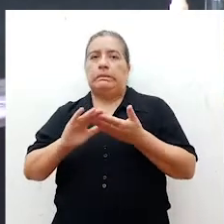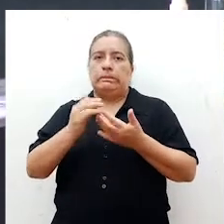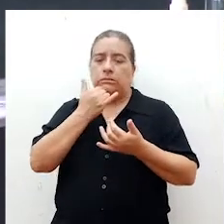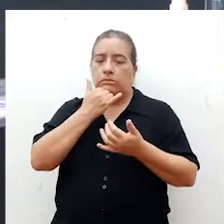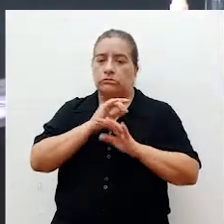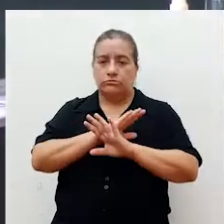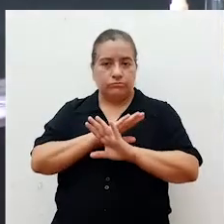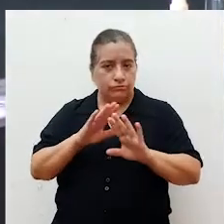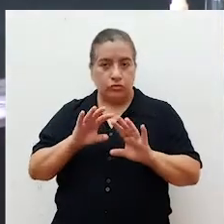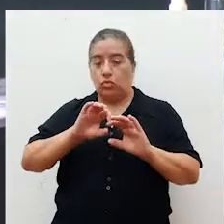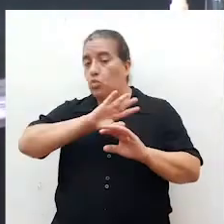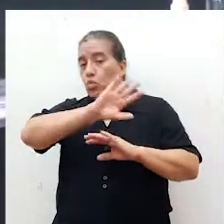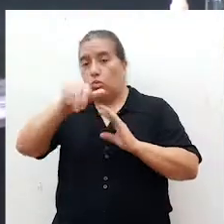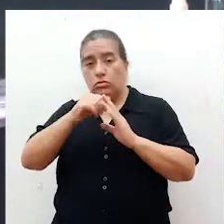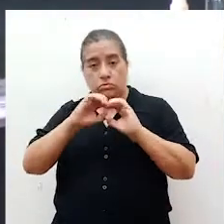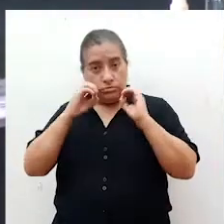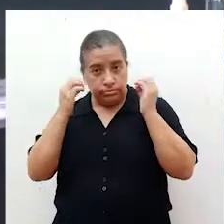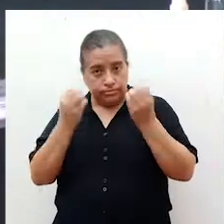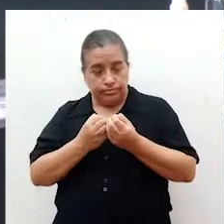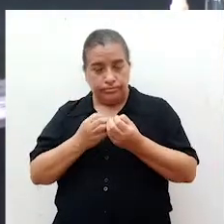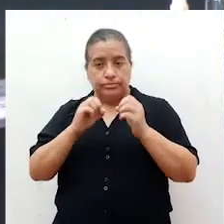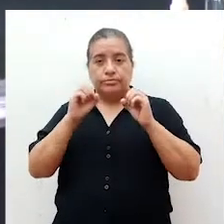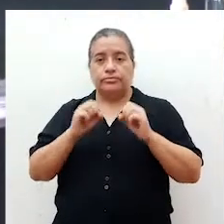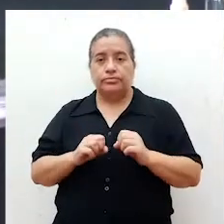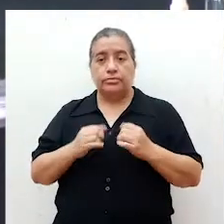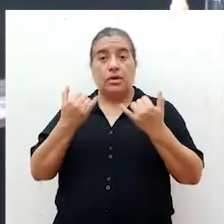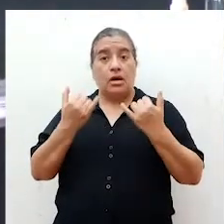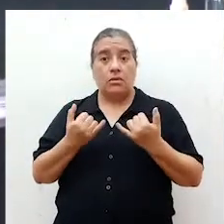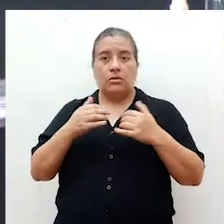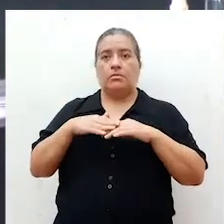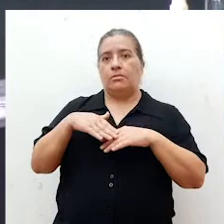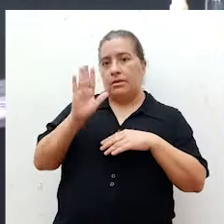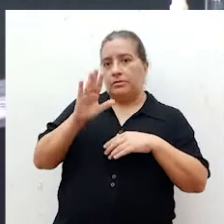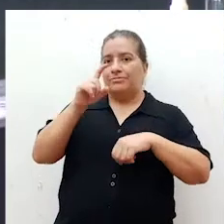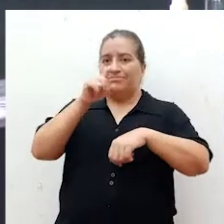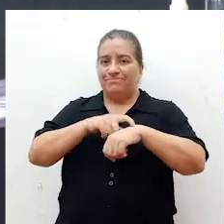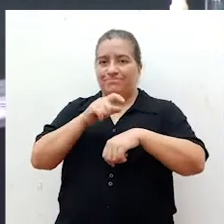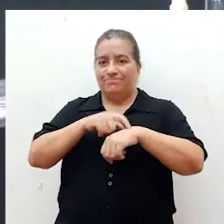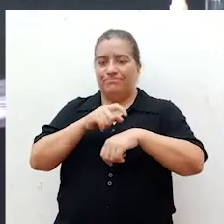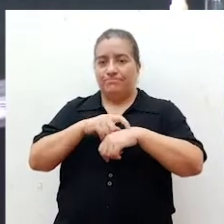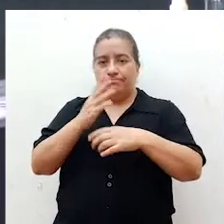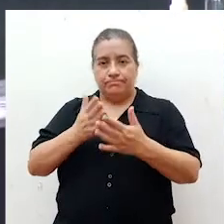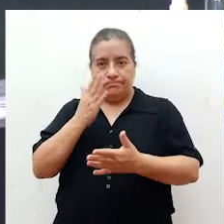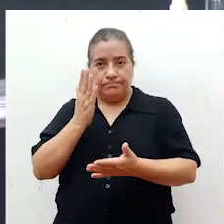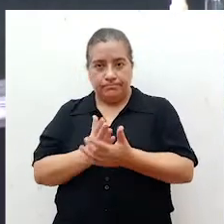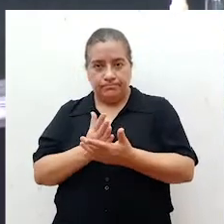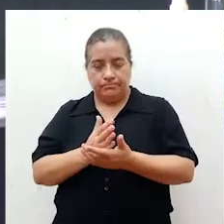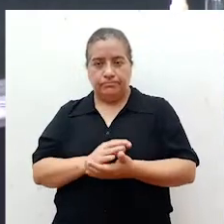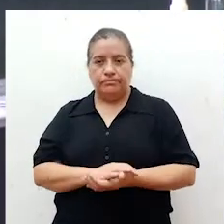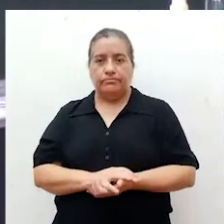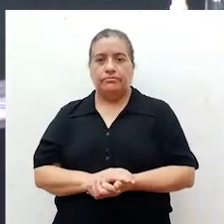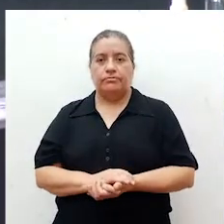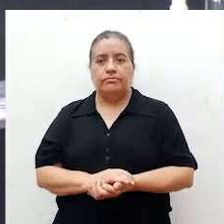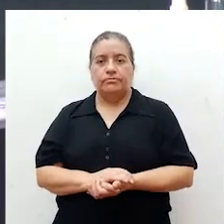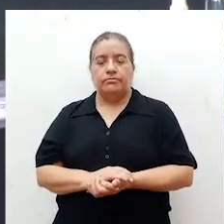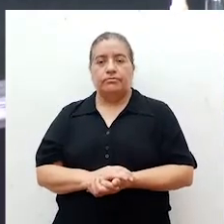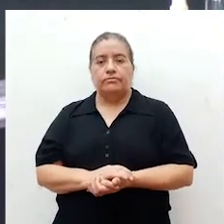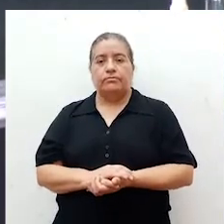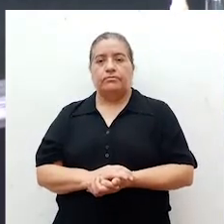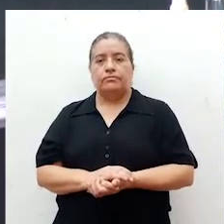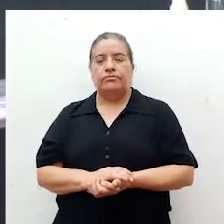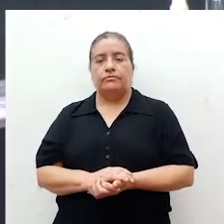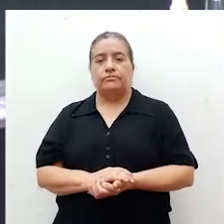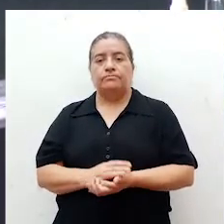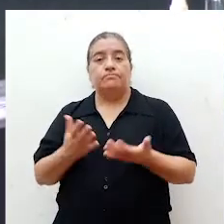irrenunciable, inexcusable de toda institución, más aún en un contexto como el que estamos